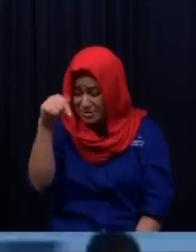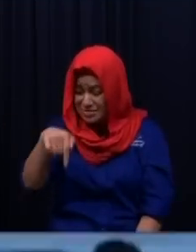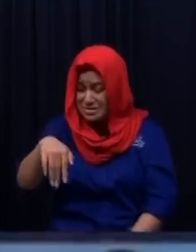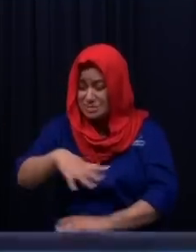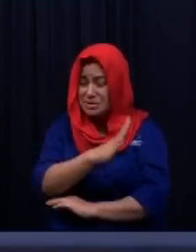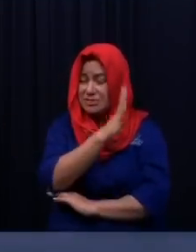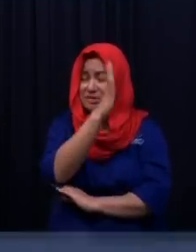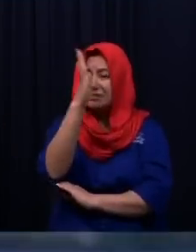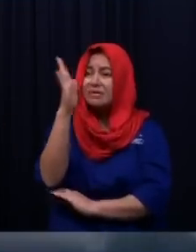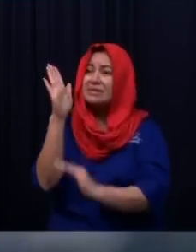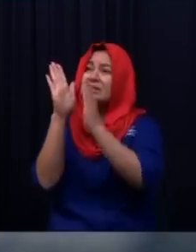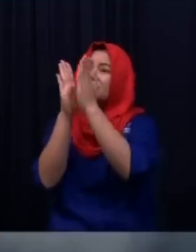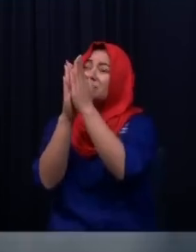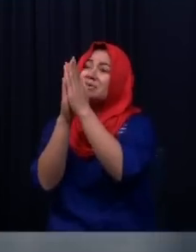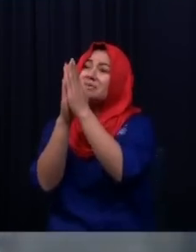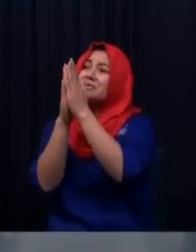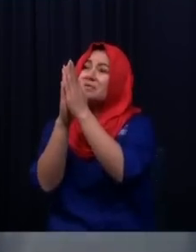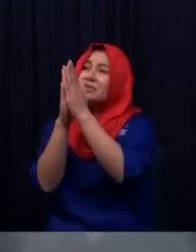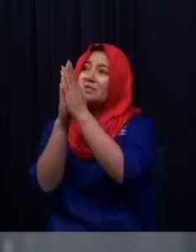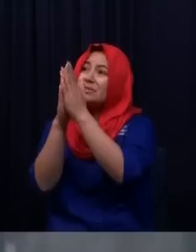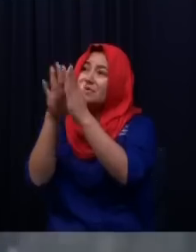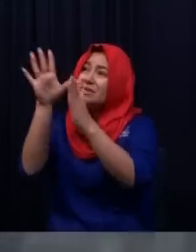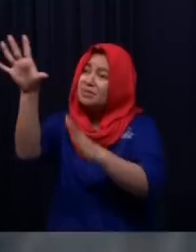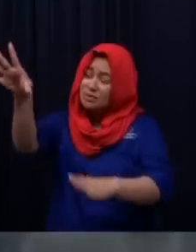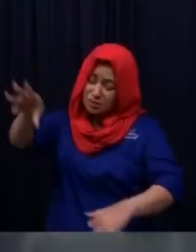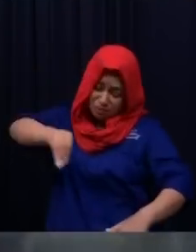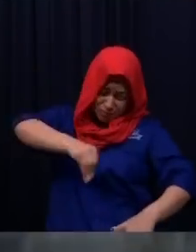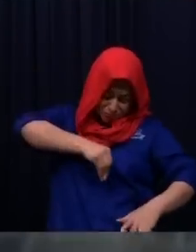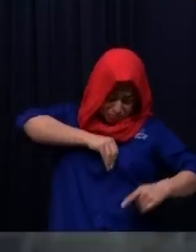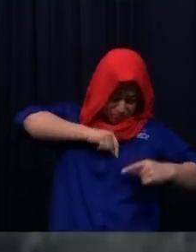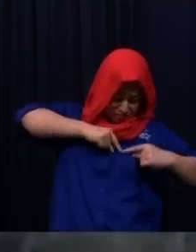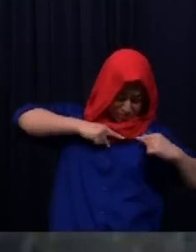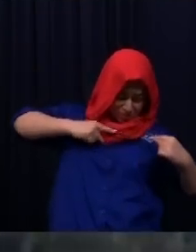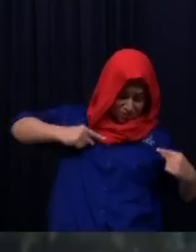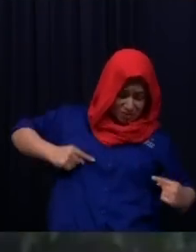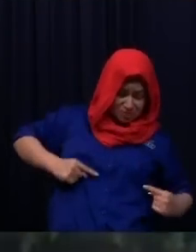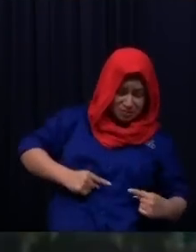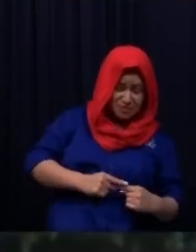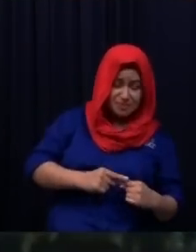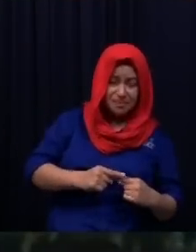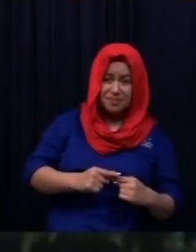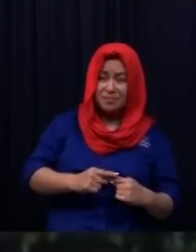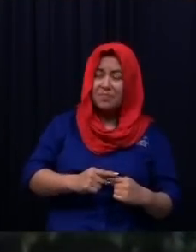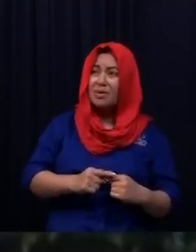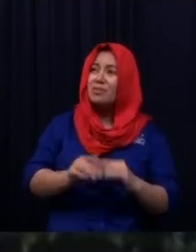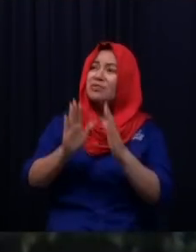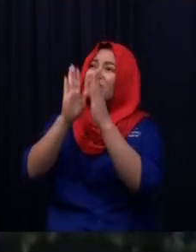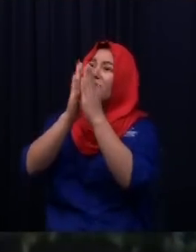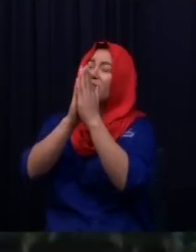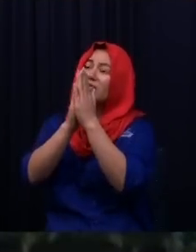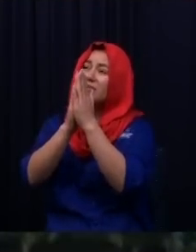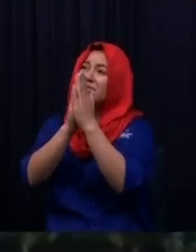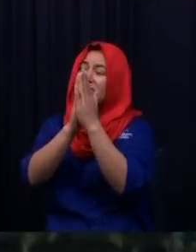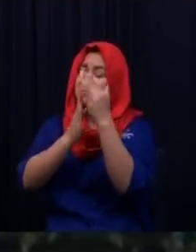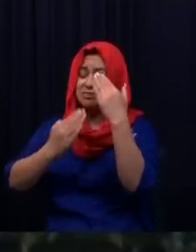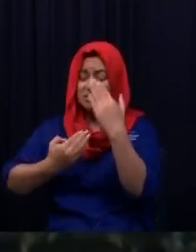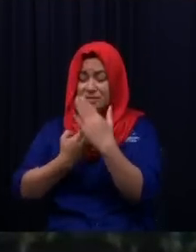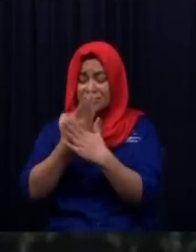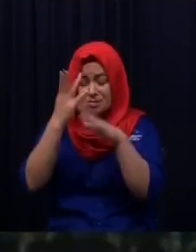te pido que entres en mi corazón, que me hagas una nueva criatura, Señor Jesús. Entra en mi